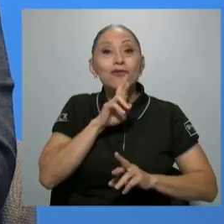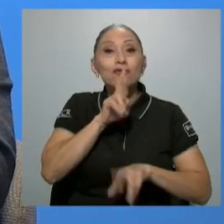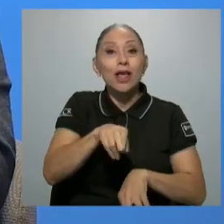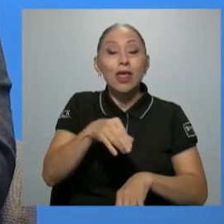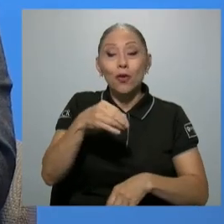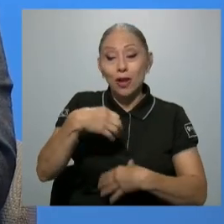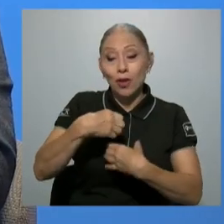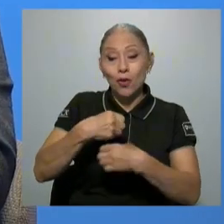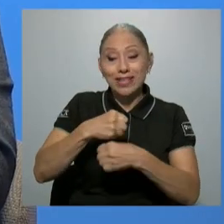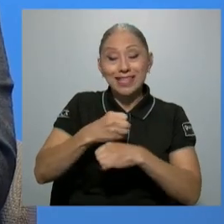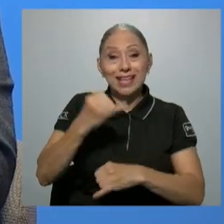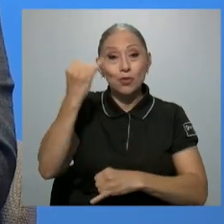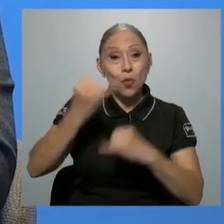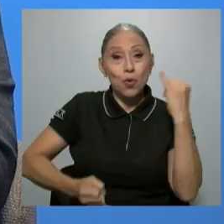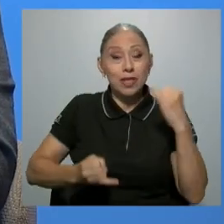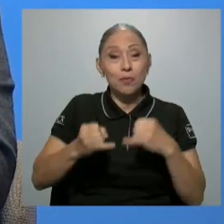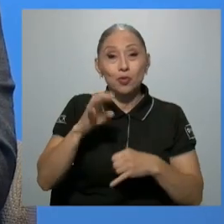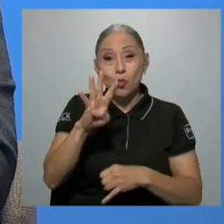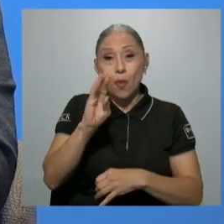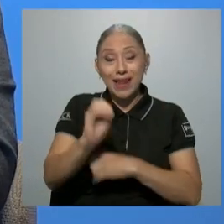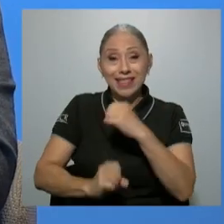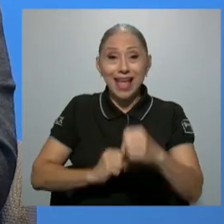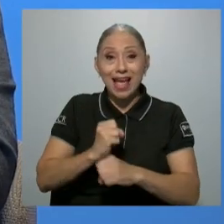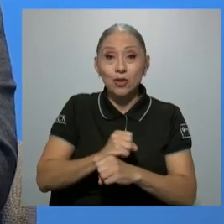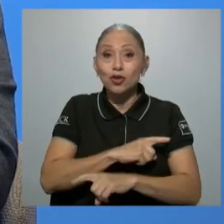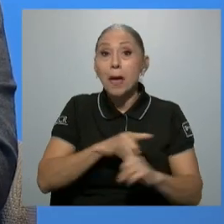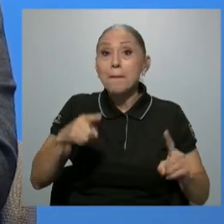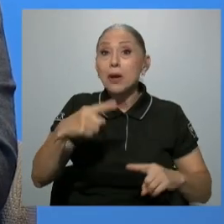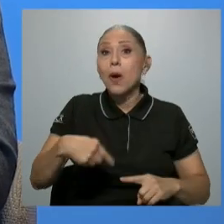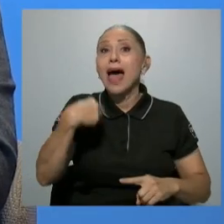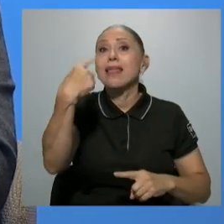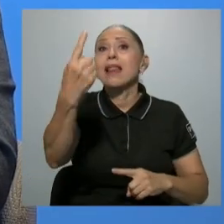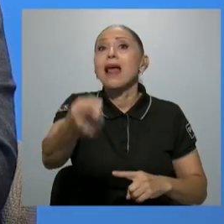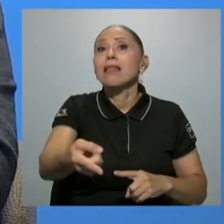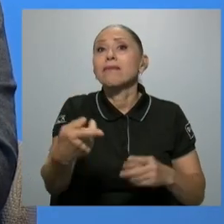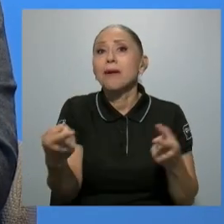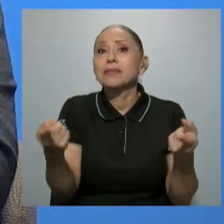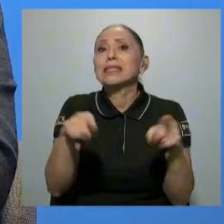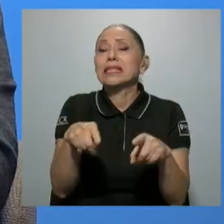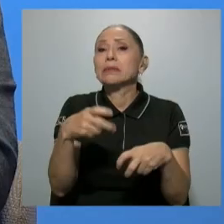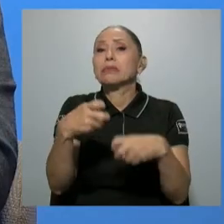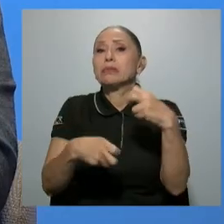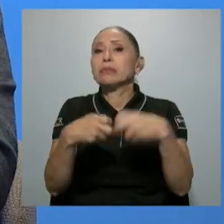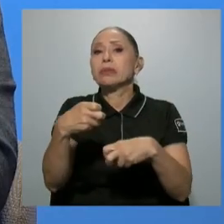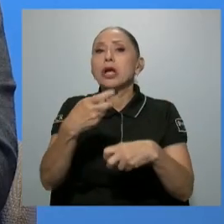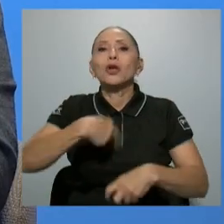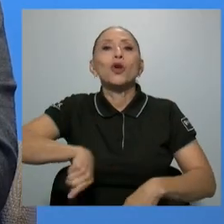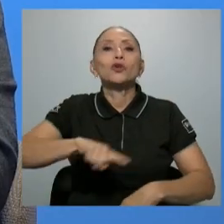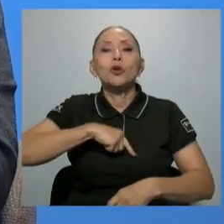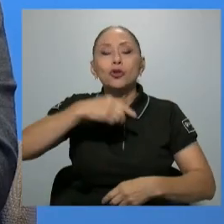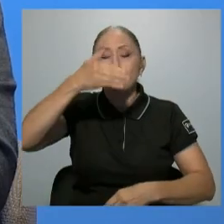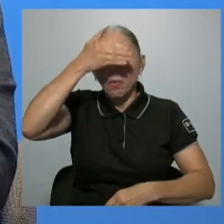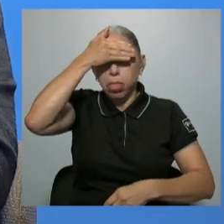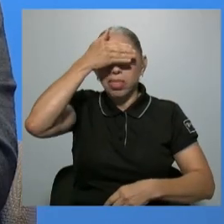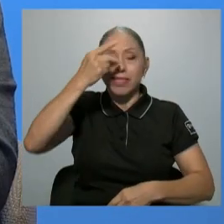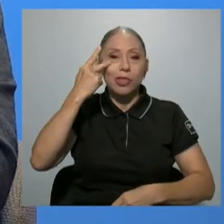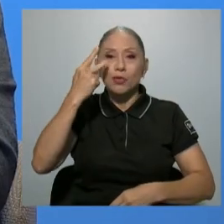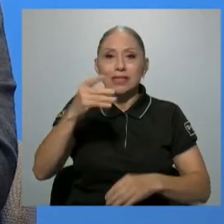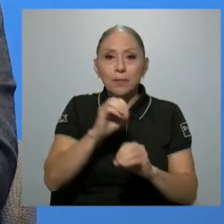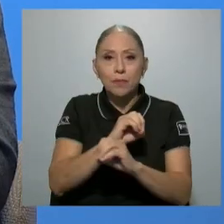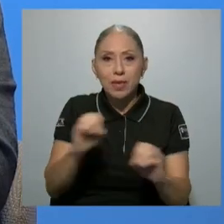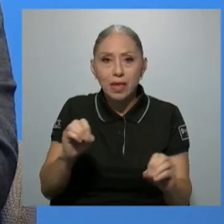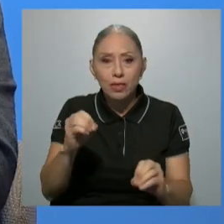¿verdad? Quizás un poco más, pero la tormenta está adelante y no la estamos viendo un poco, porque me parece a mí que estamos